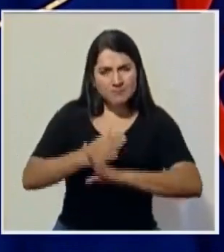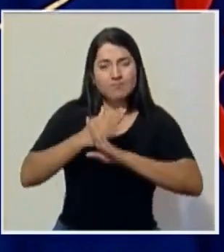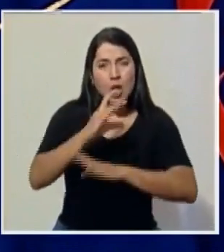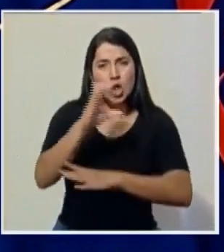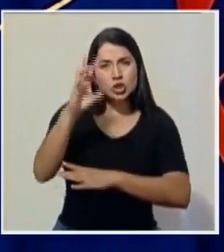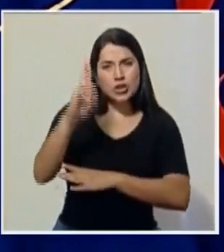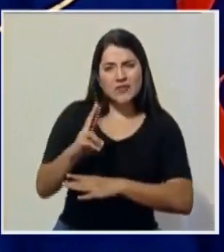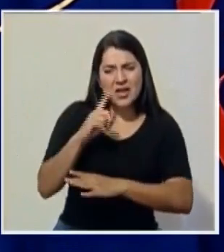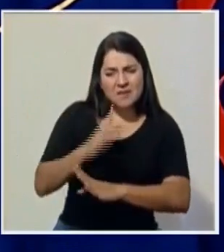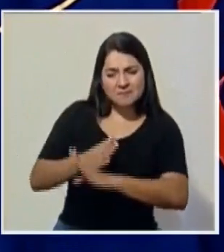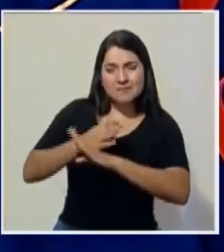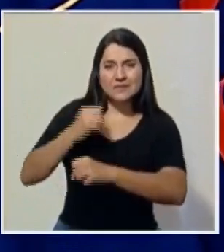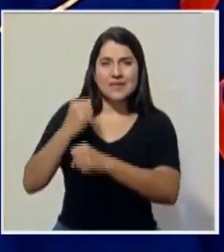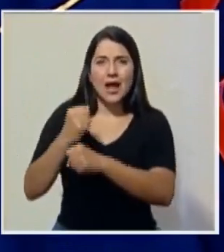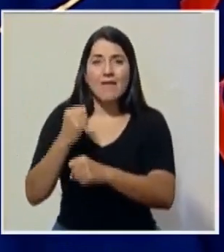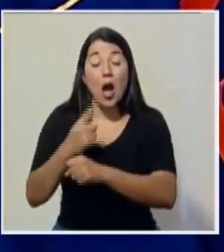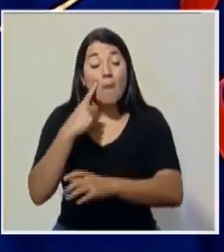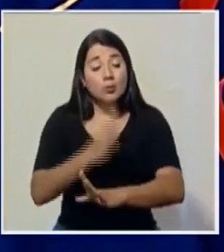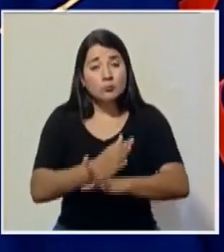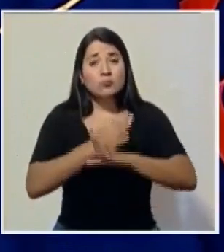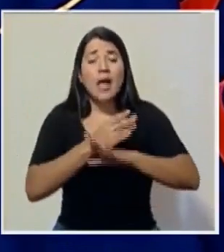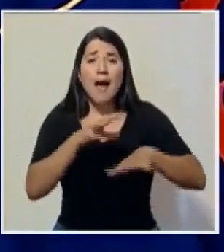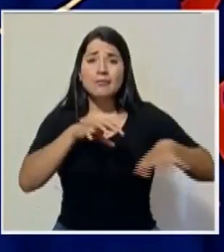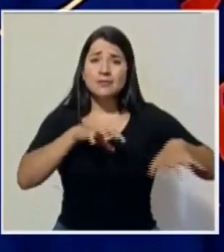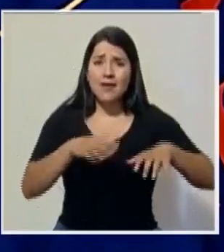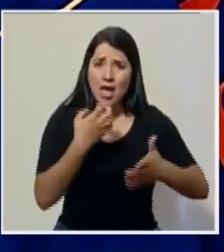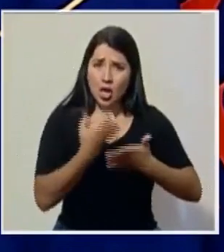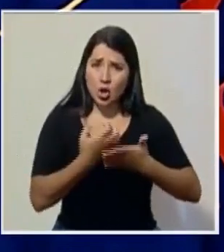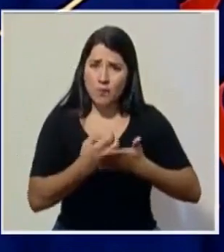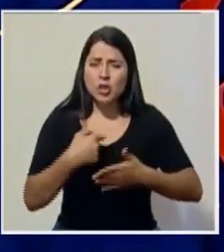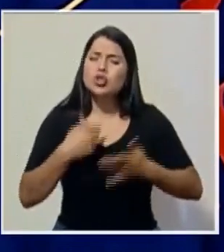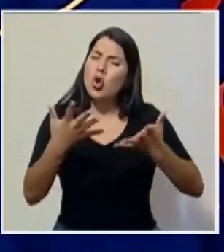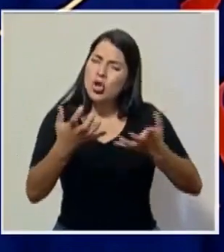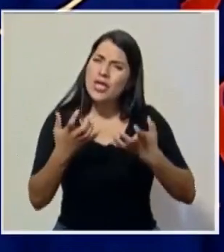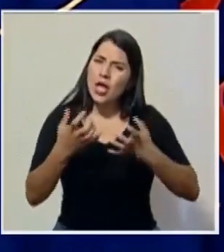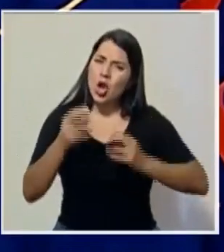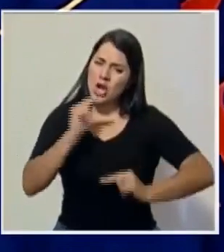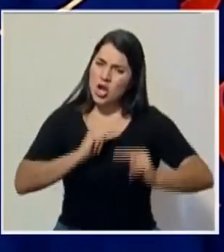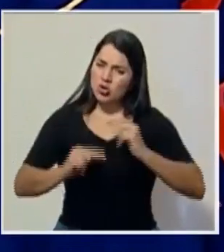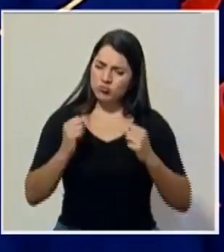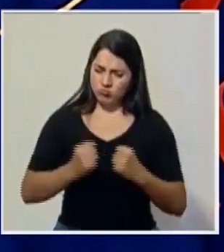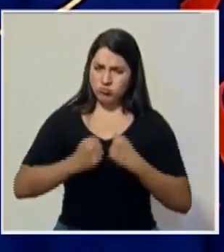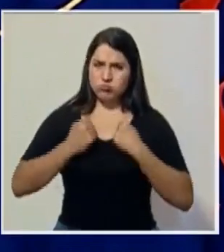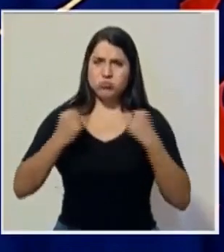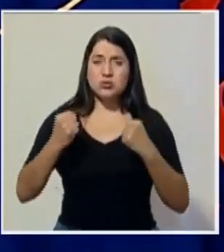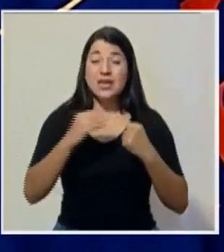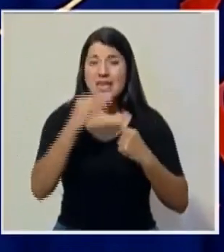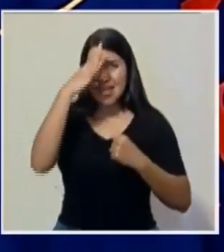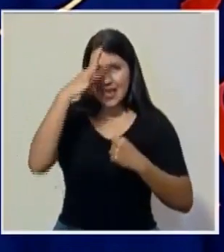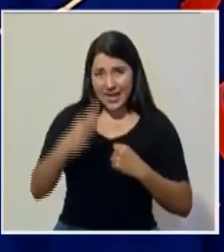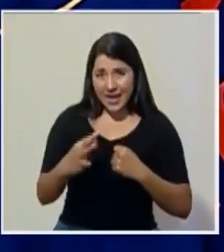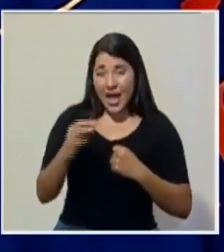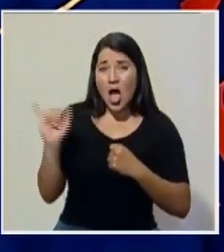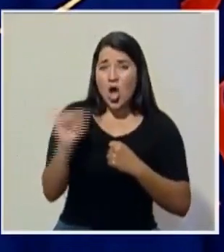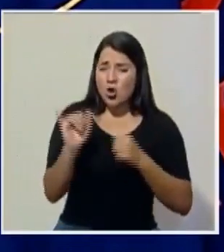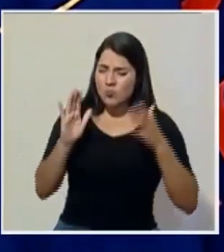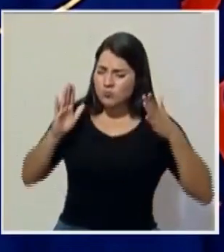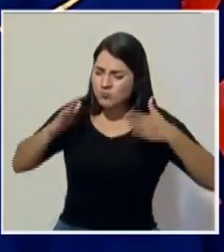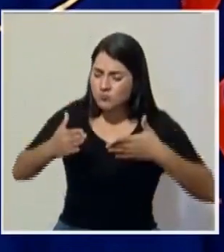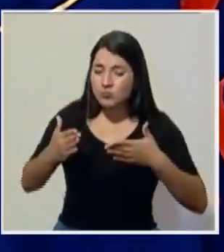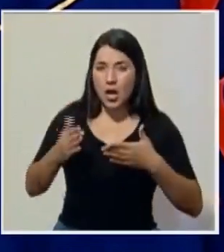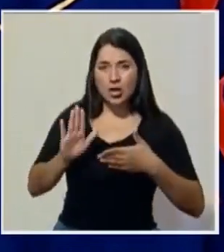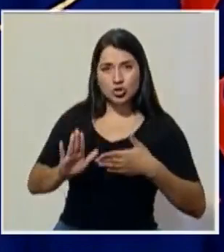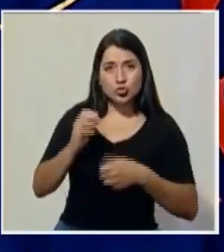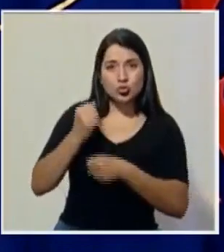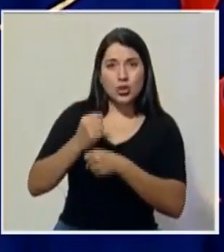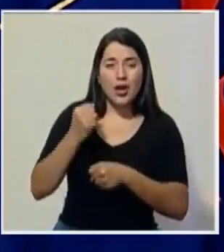los empleos, por la reactivación económica. Quiero que los negocios se empoderen realmente y crean que así como se dedican con pasión a